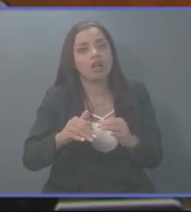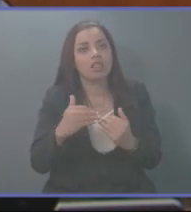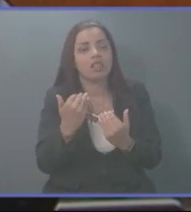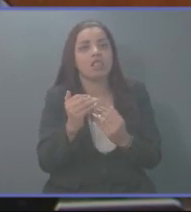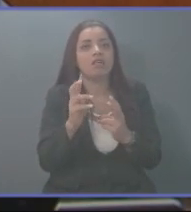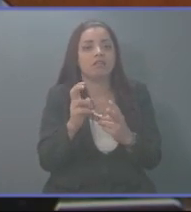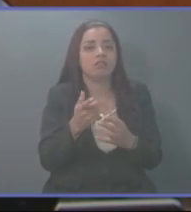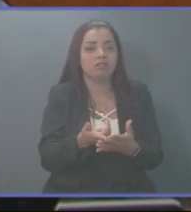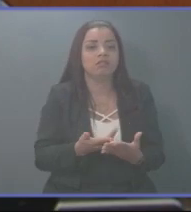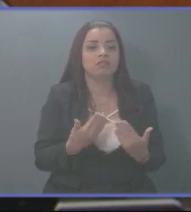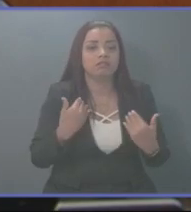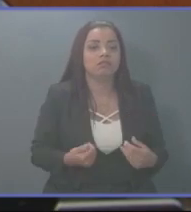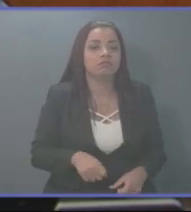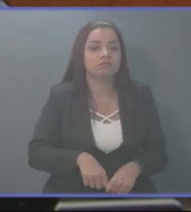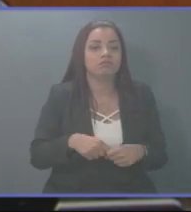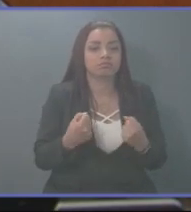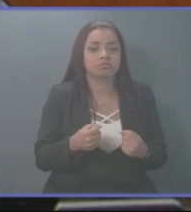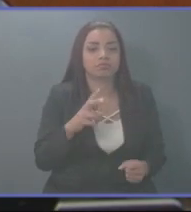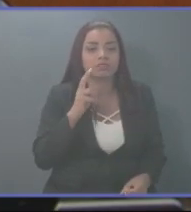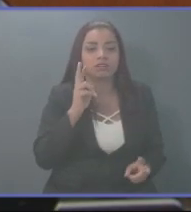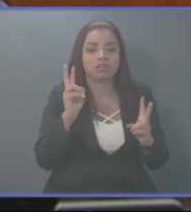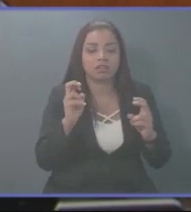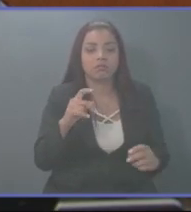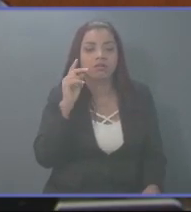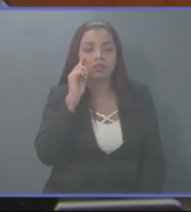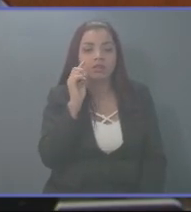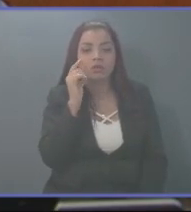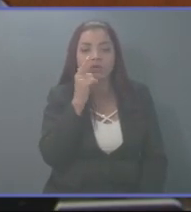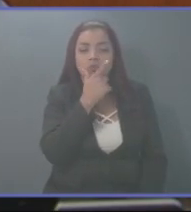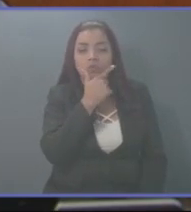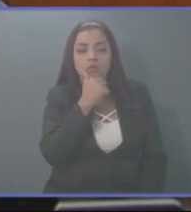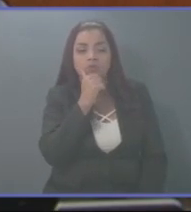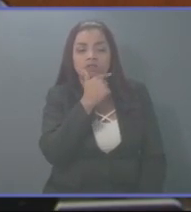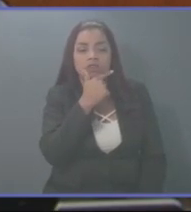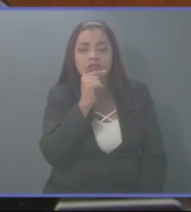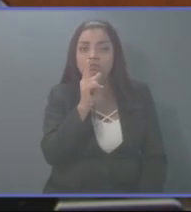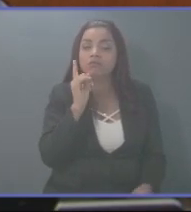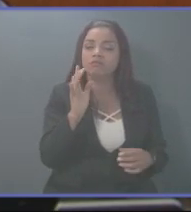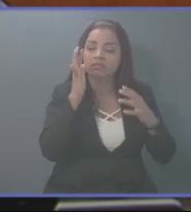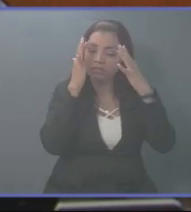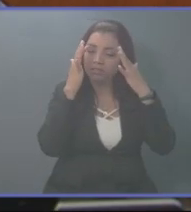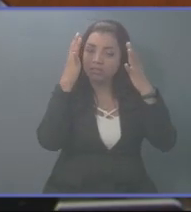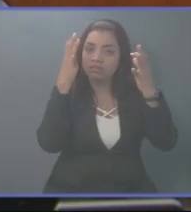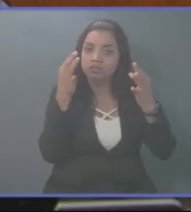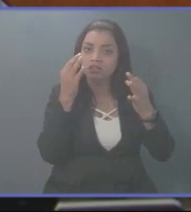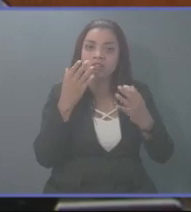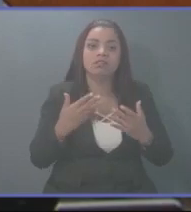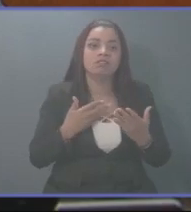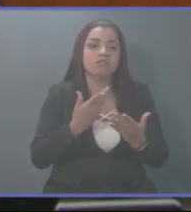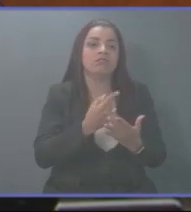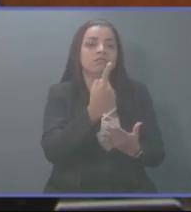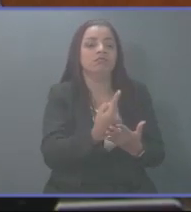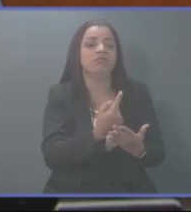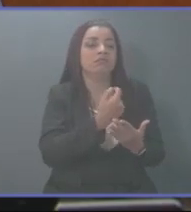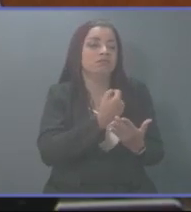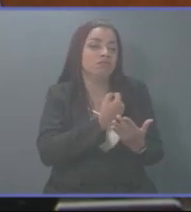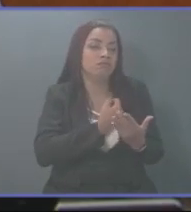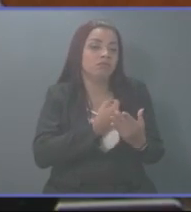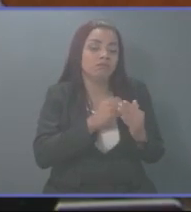restrinja. Asimismo, en caso de duda, prevalecerá la decisión más favorable a la persona en condición de